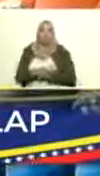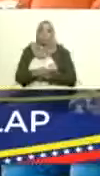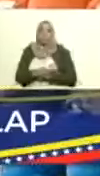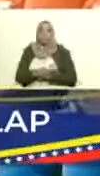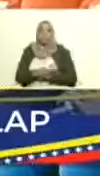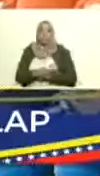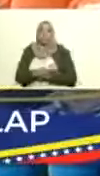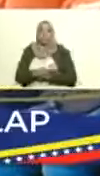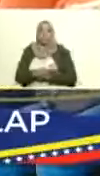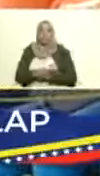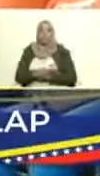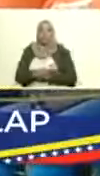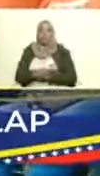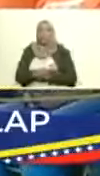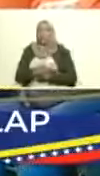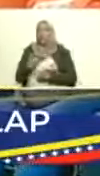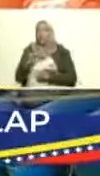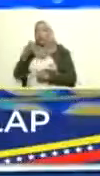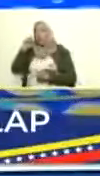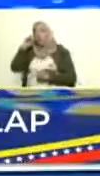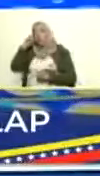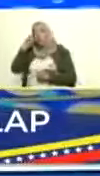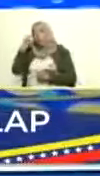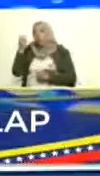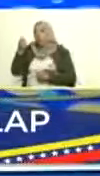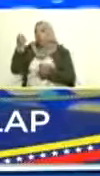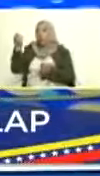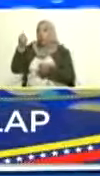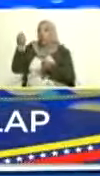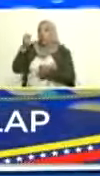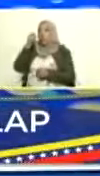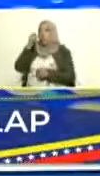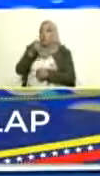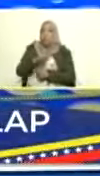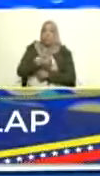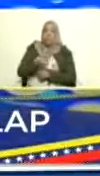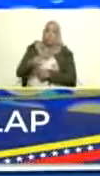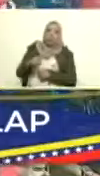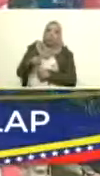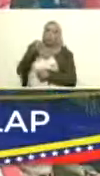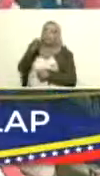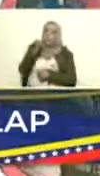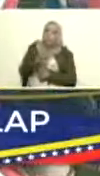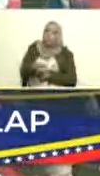con la consigna, lo recuerdo, solo el pueblo